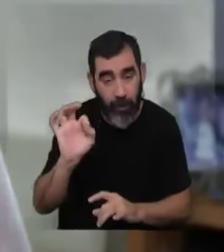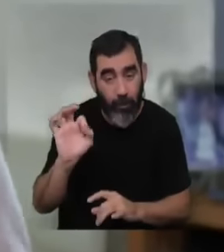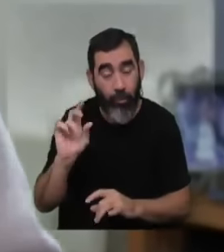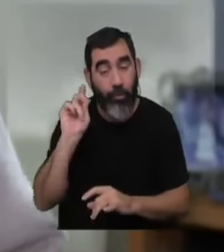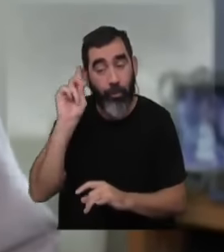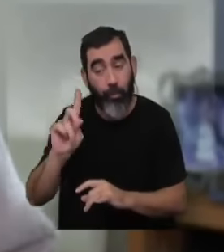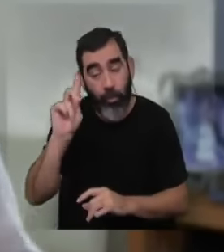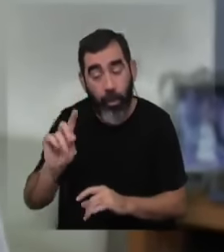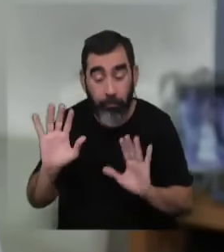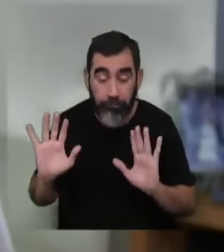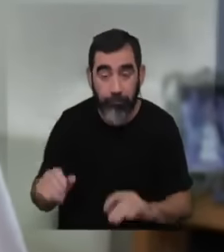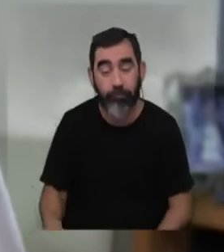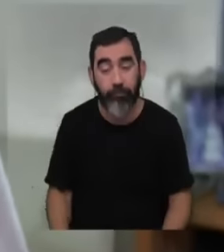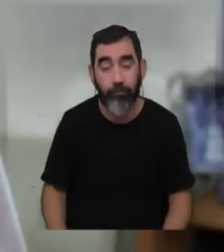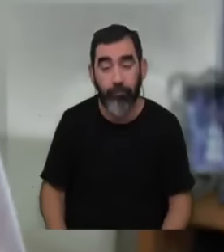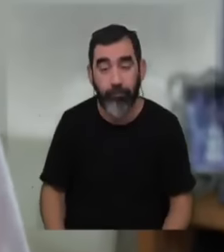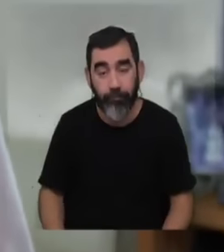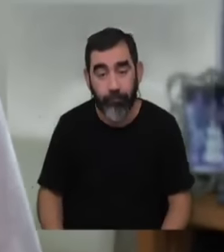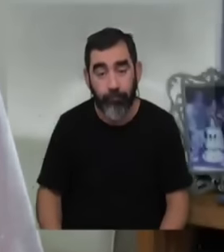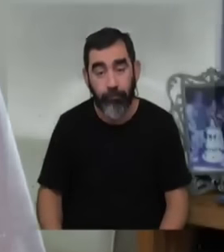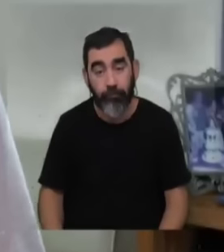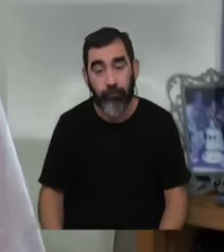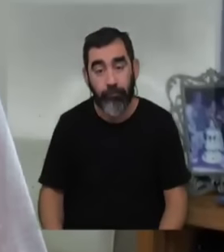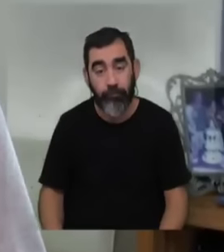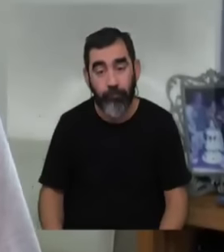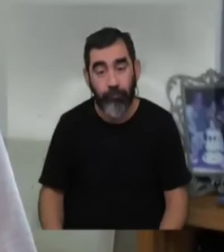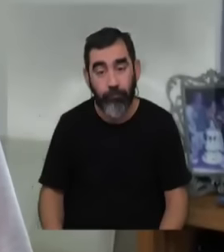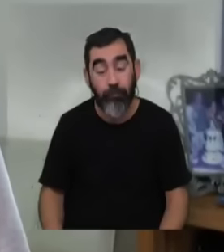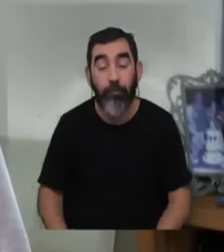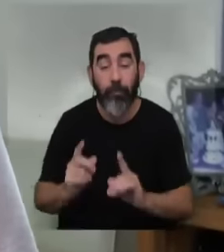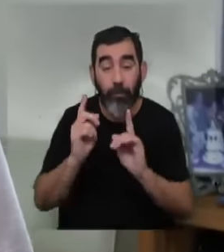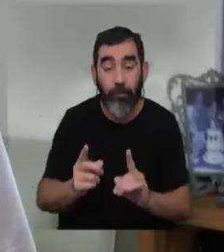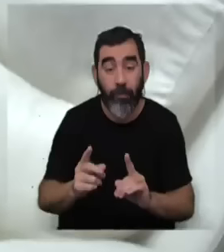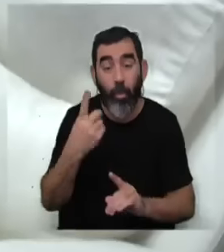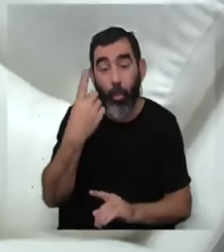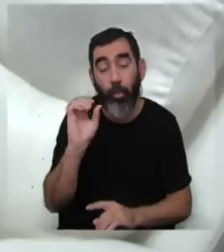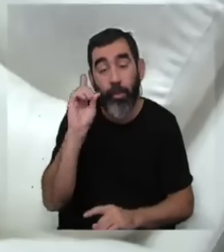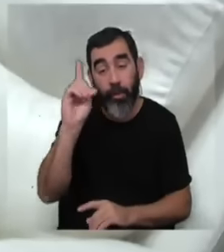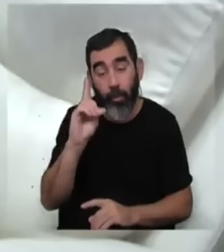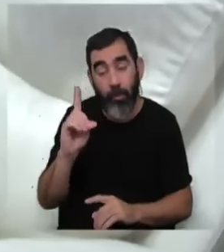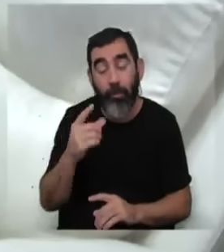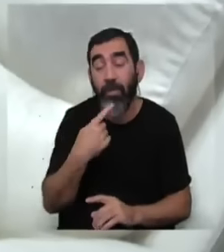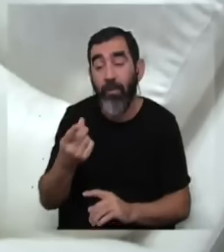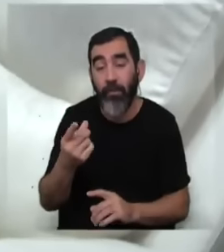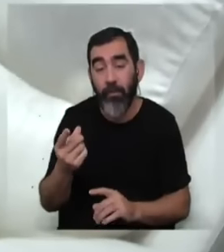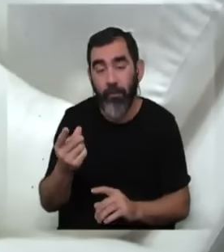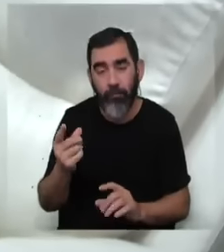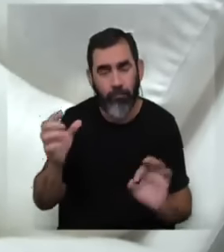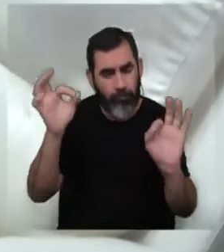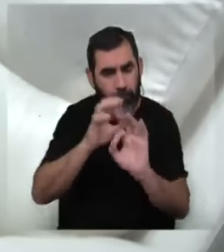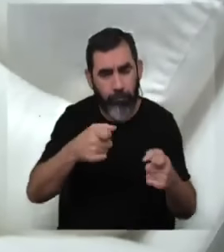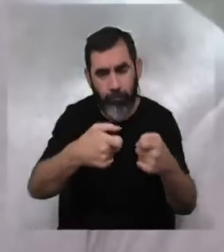diputados y bueno este en en última instancia eh un diputado s afirmó que no hará alianzas